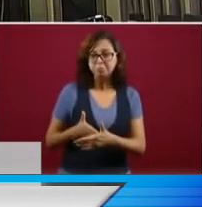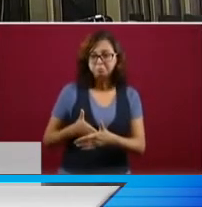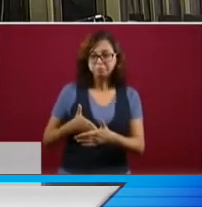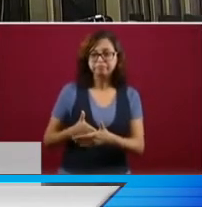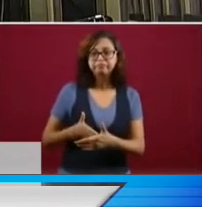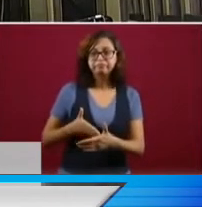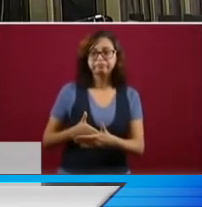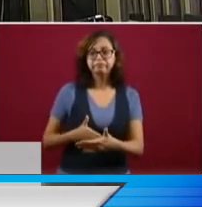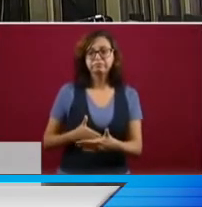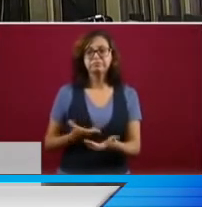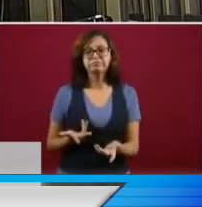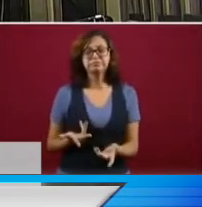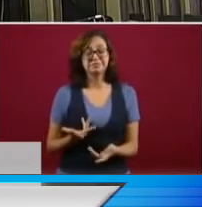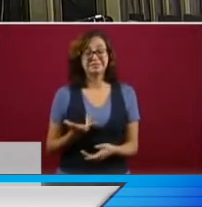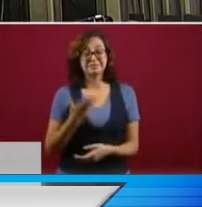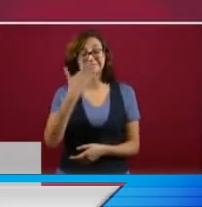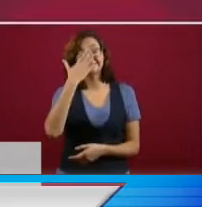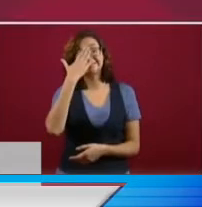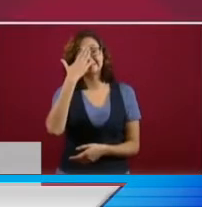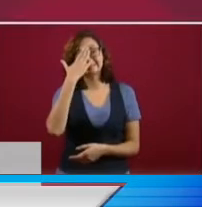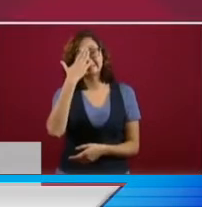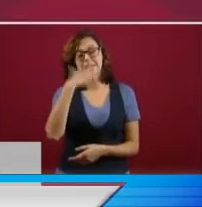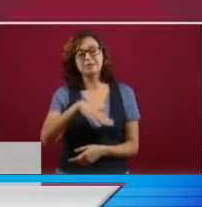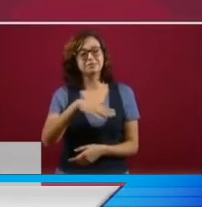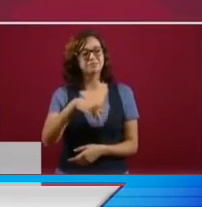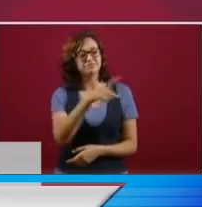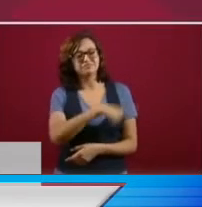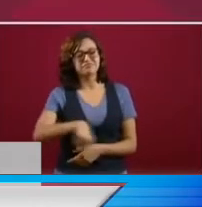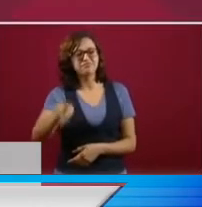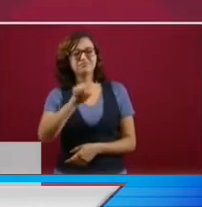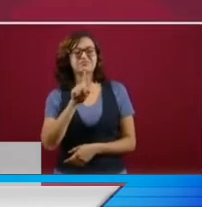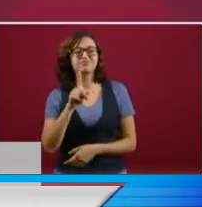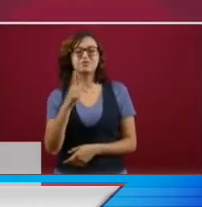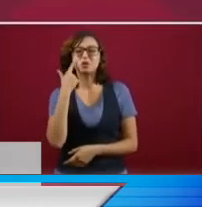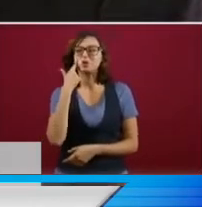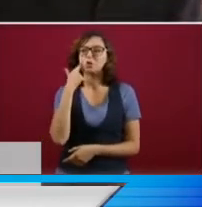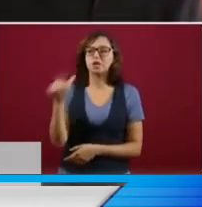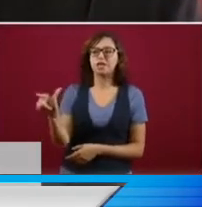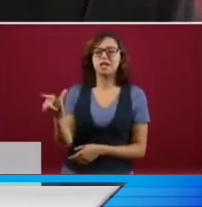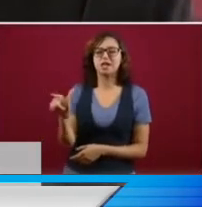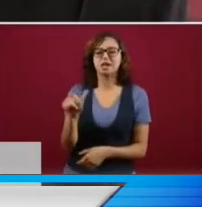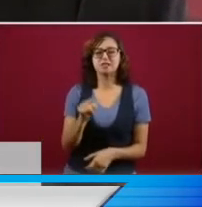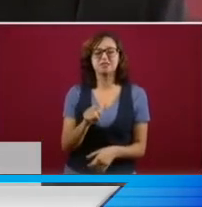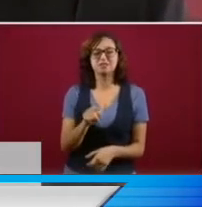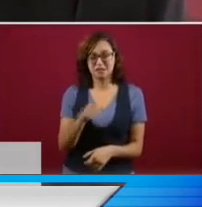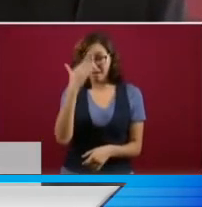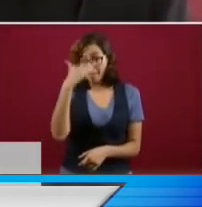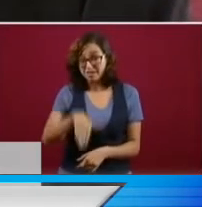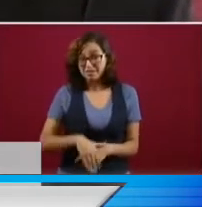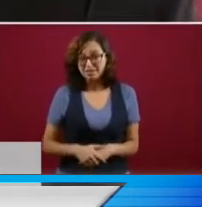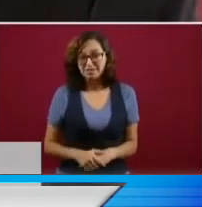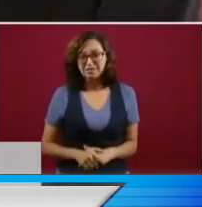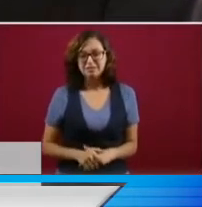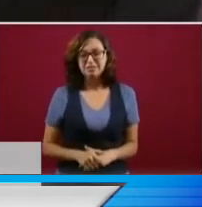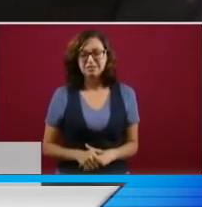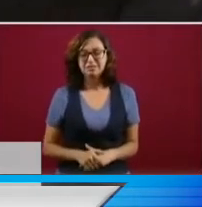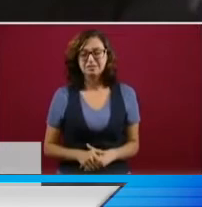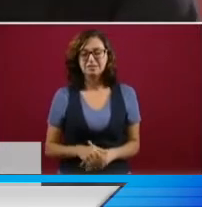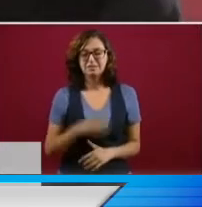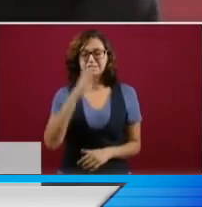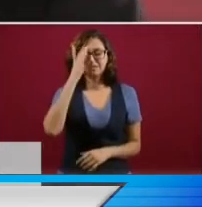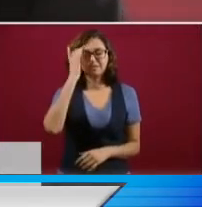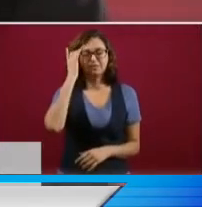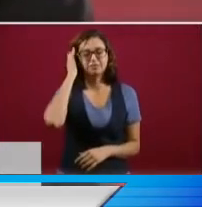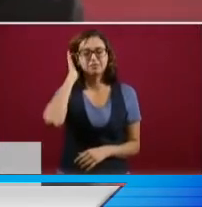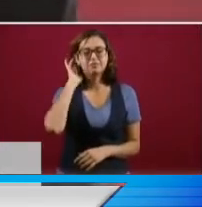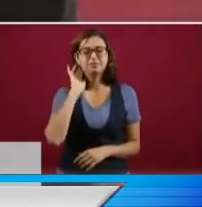Negro afirma que fue destruido por el gobierno mexicano. Pemex continuará su defensa de las demandas infundadas de esta empresa, que utiliza el espionaje,